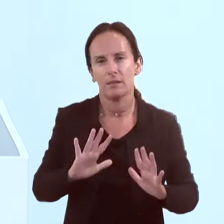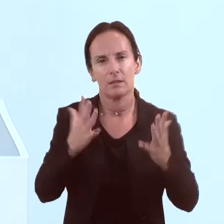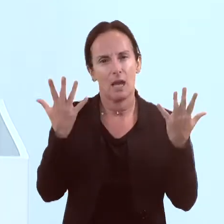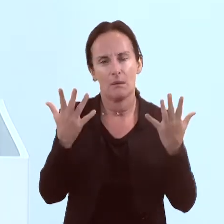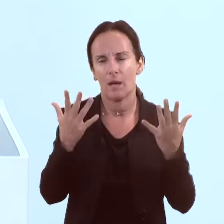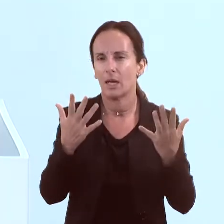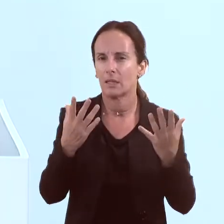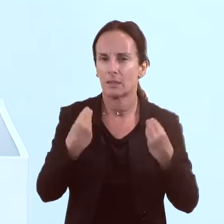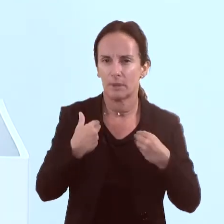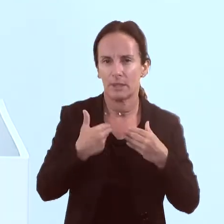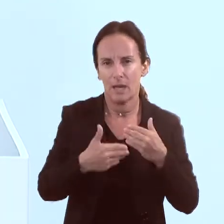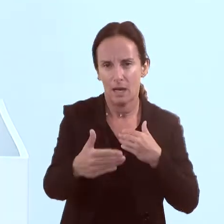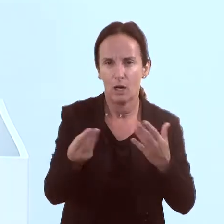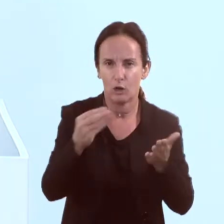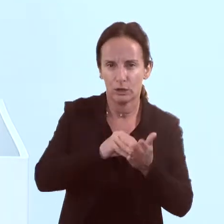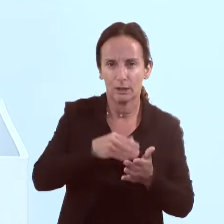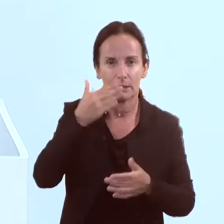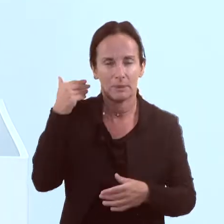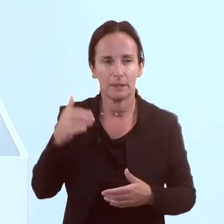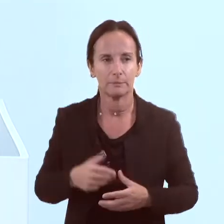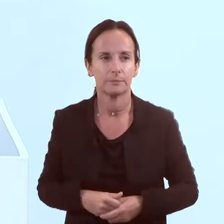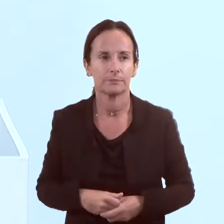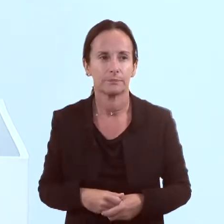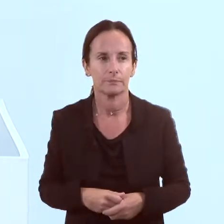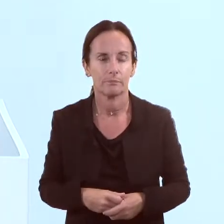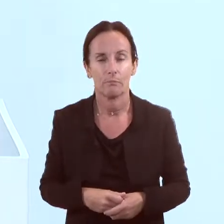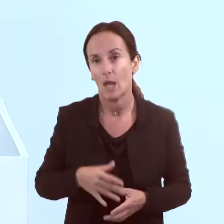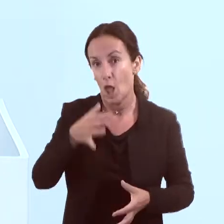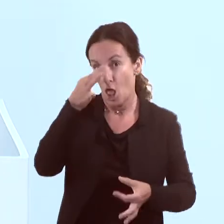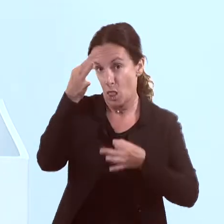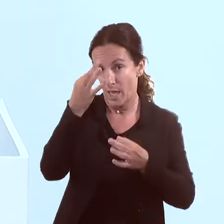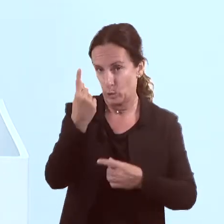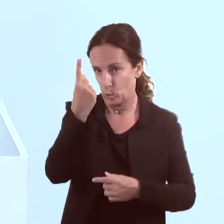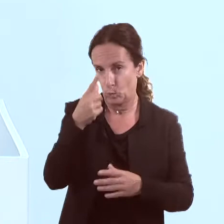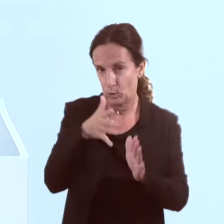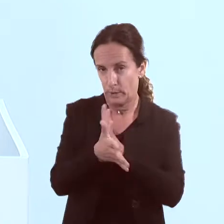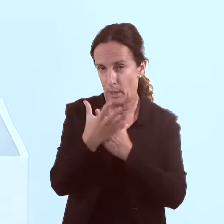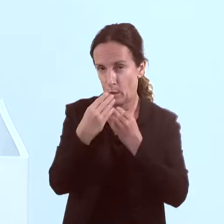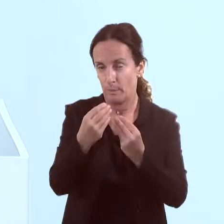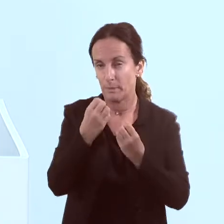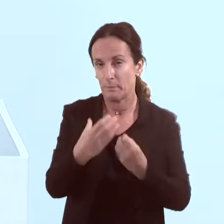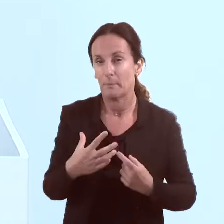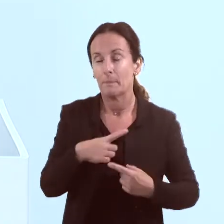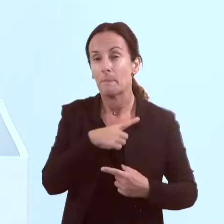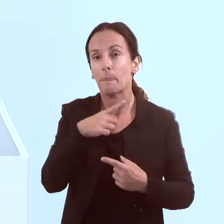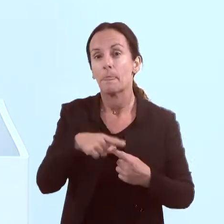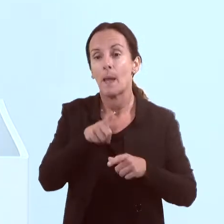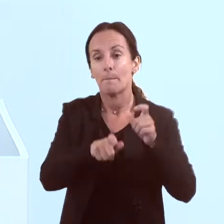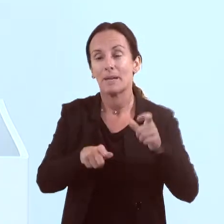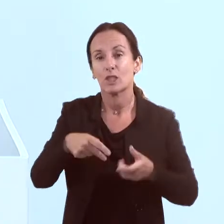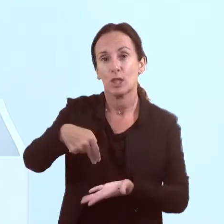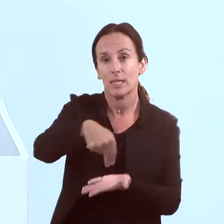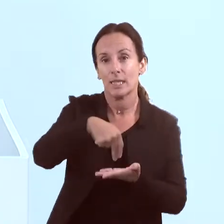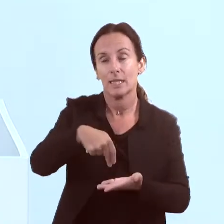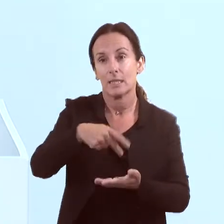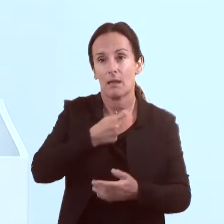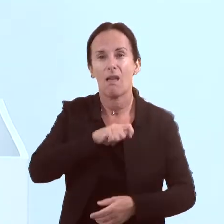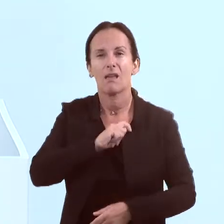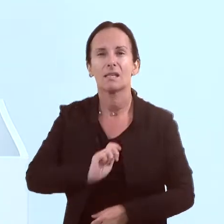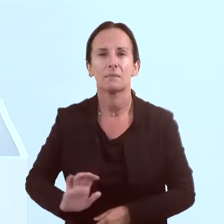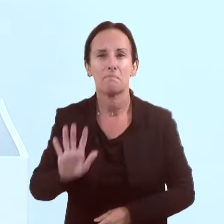y no cronificarse en esta situación. Por daros un dato, entre las personas en situación de sinhogarismo en toda